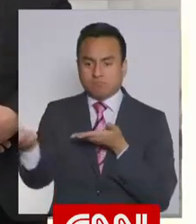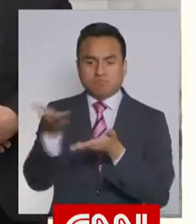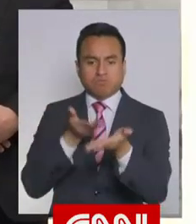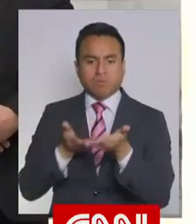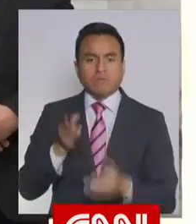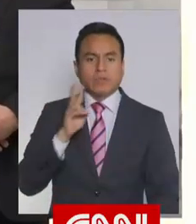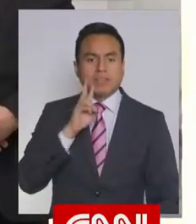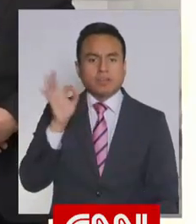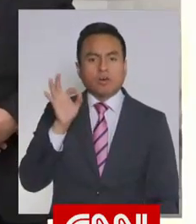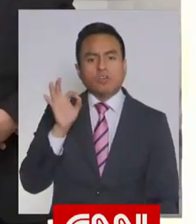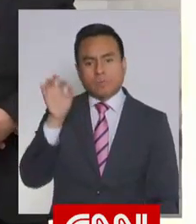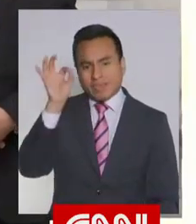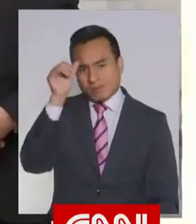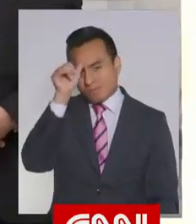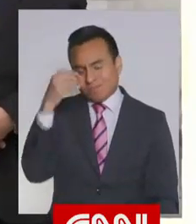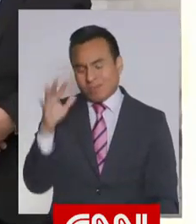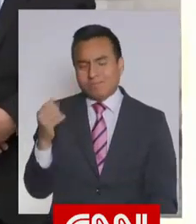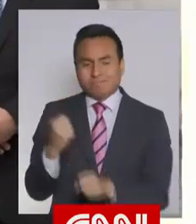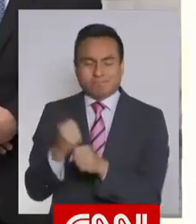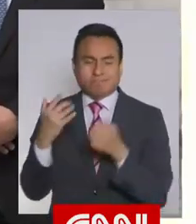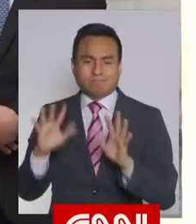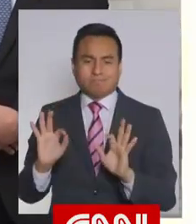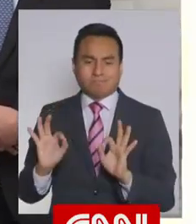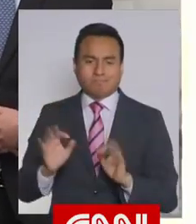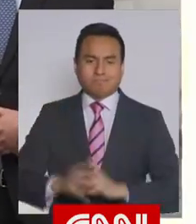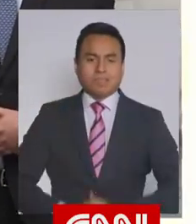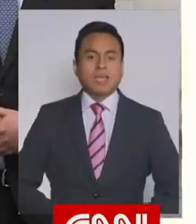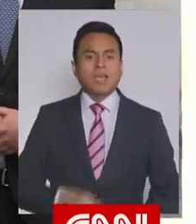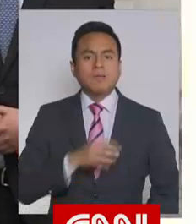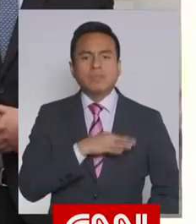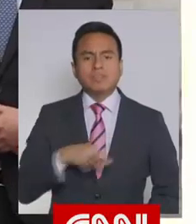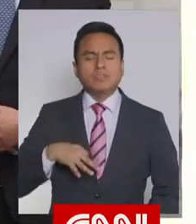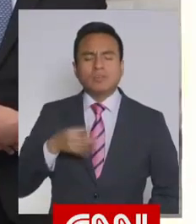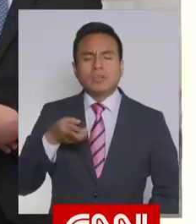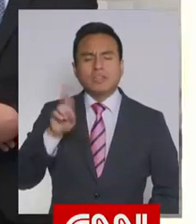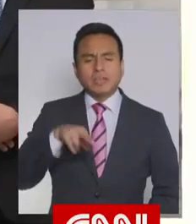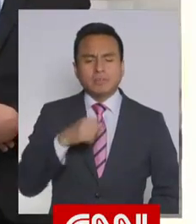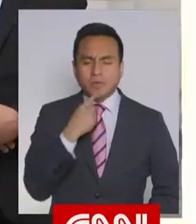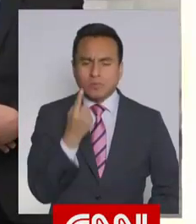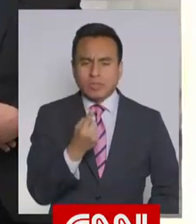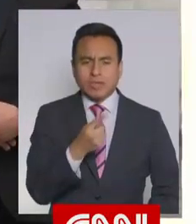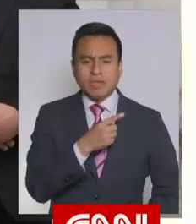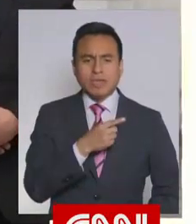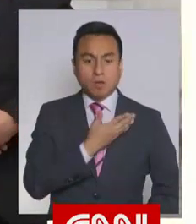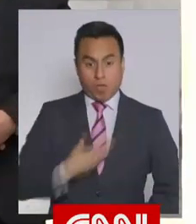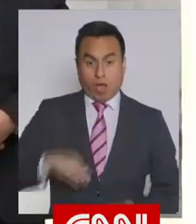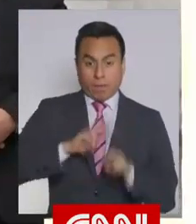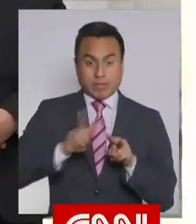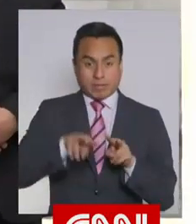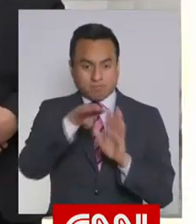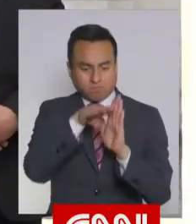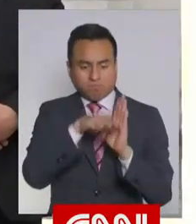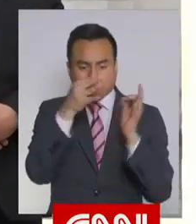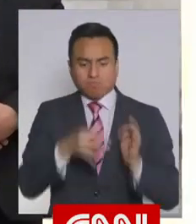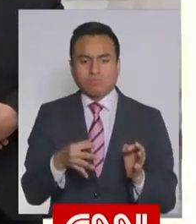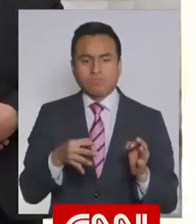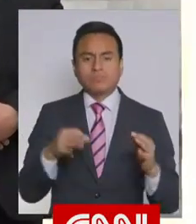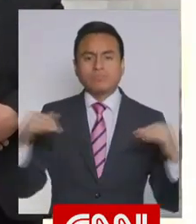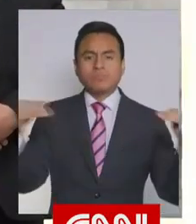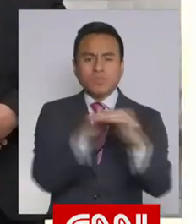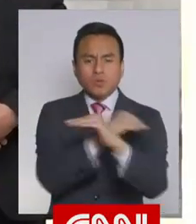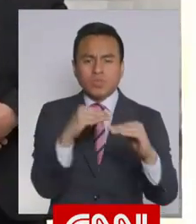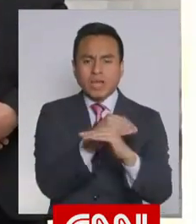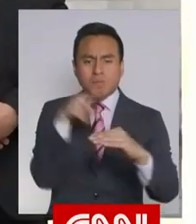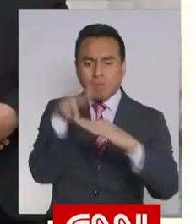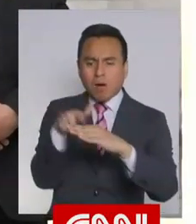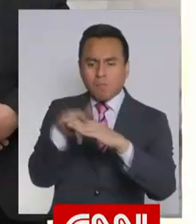viernes sábado y domingo ministro el reiteró qué medidas concretas va a tomar el gobierno para impedir el bloqueo de rutas que ya